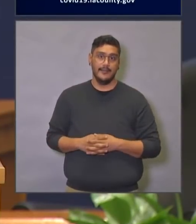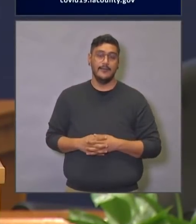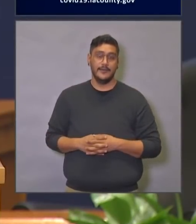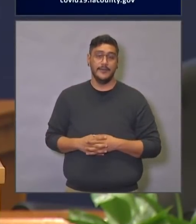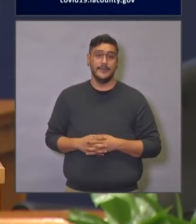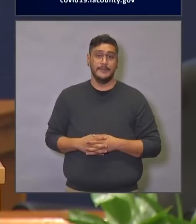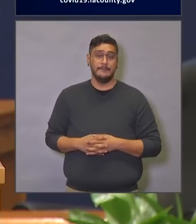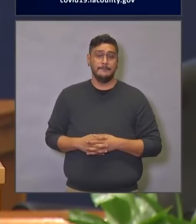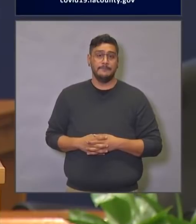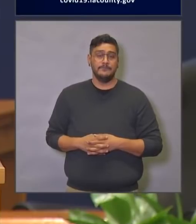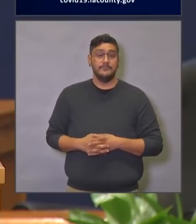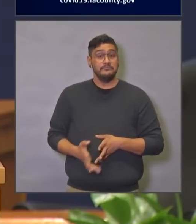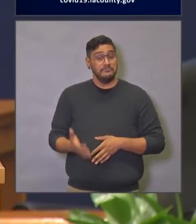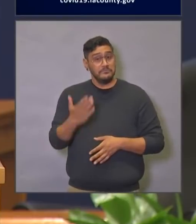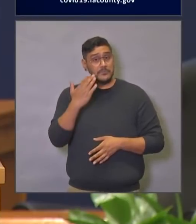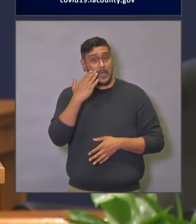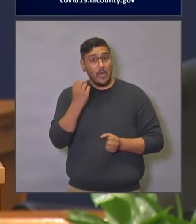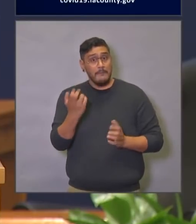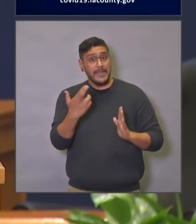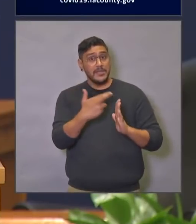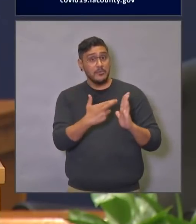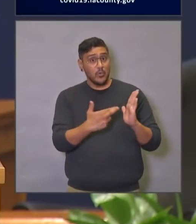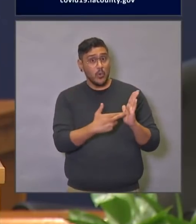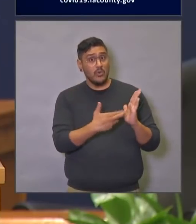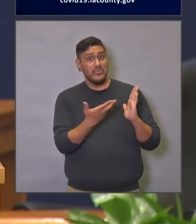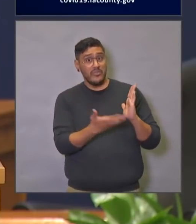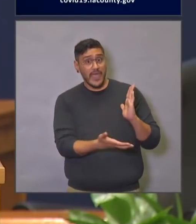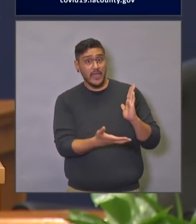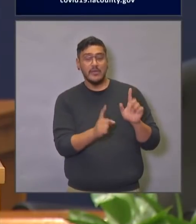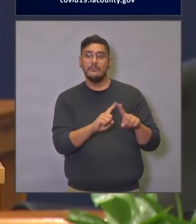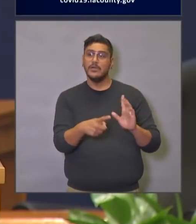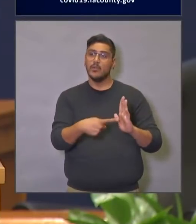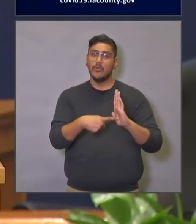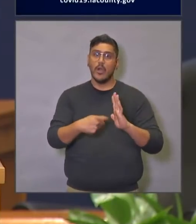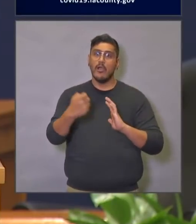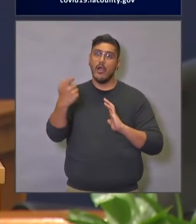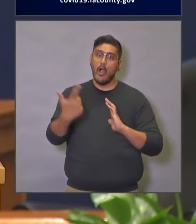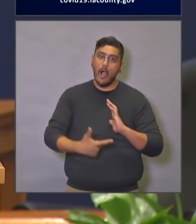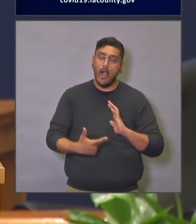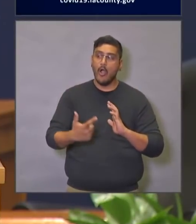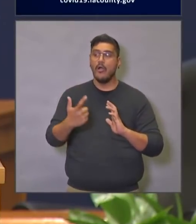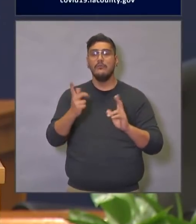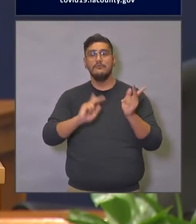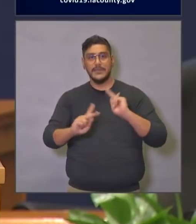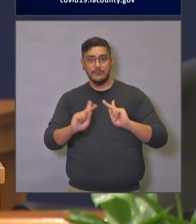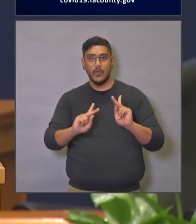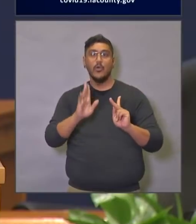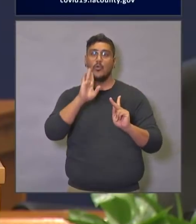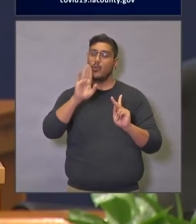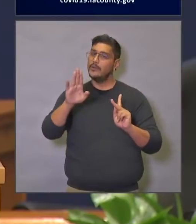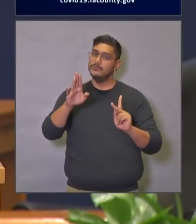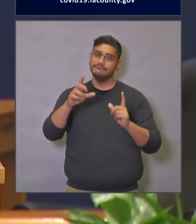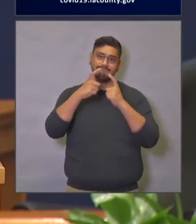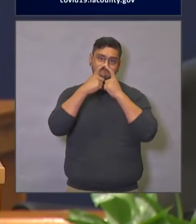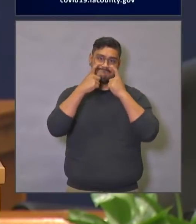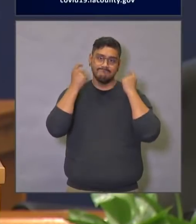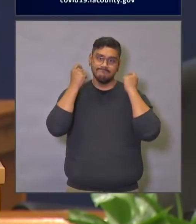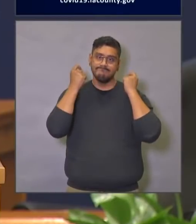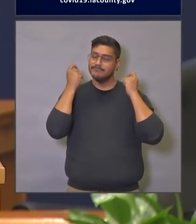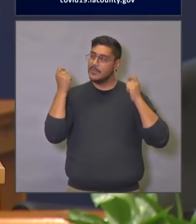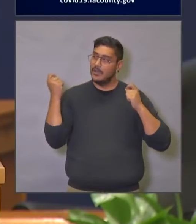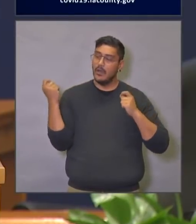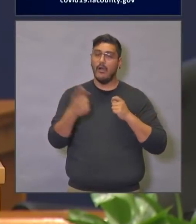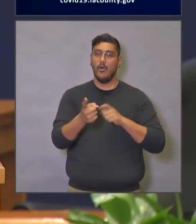nuestros protocolos, esto requiere que todos en el programa se cubran la cara en todo momento. Sabemos que